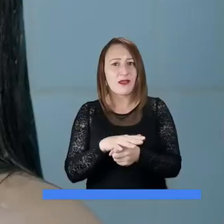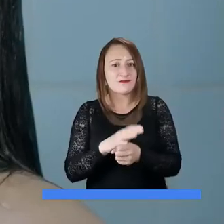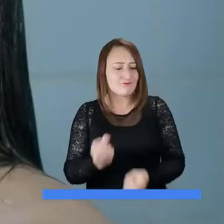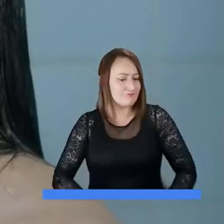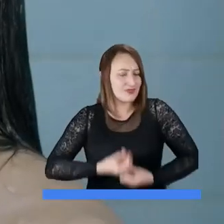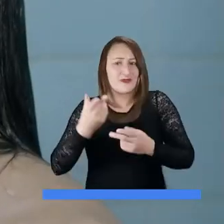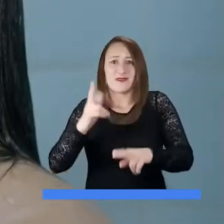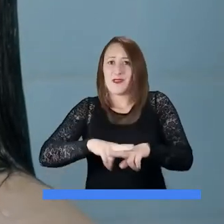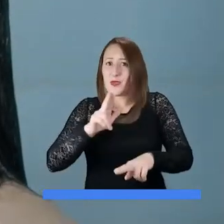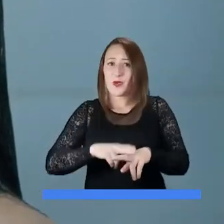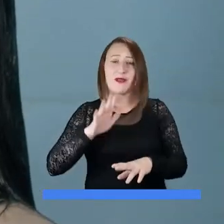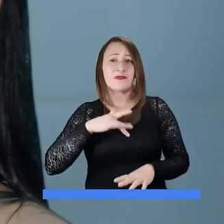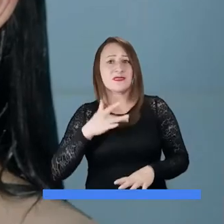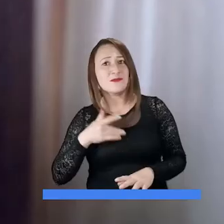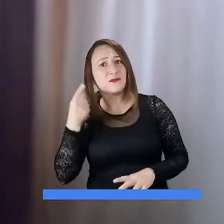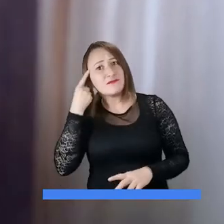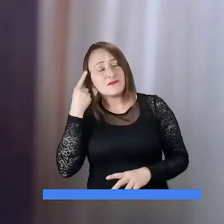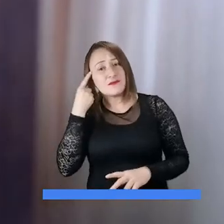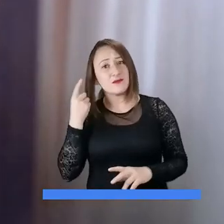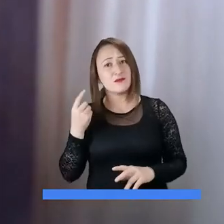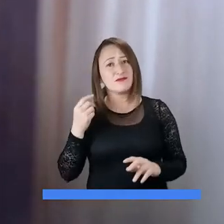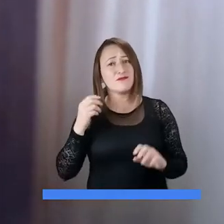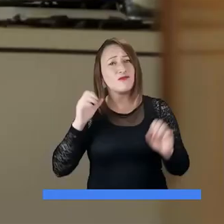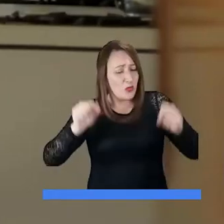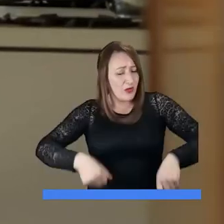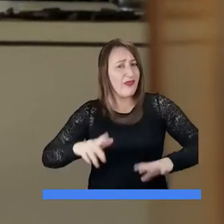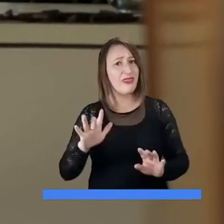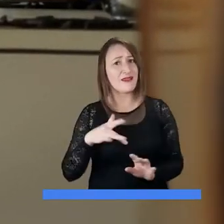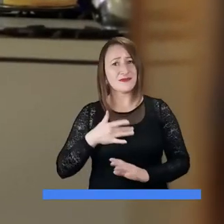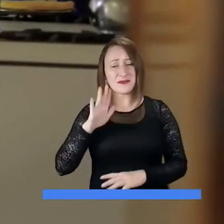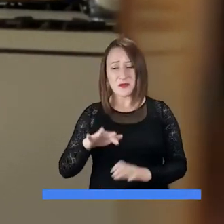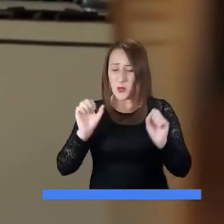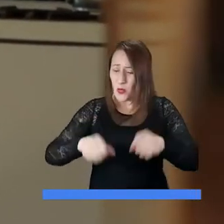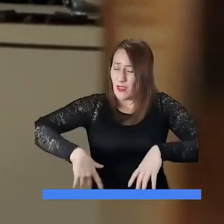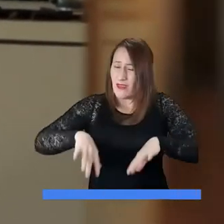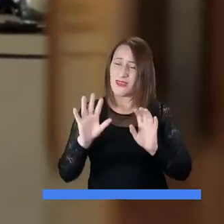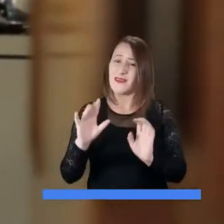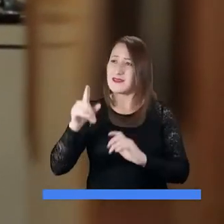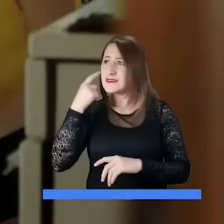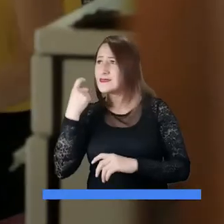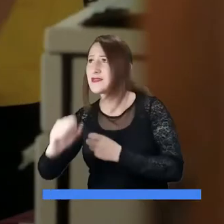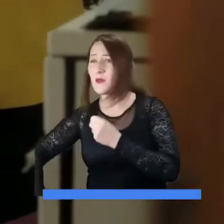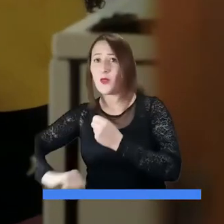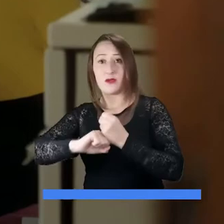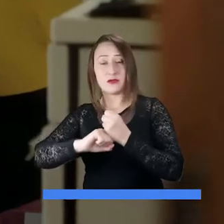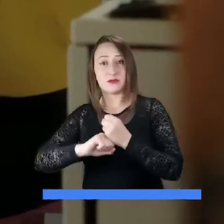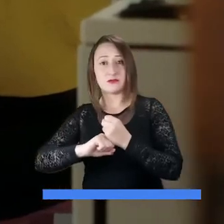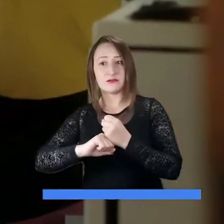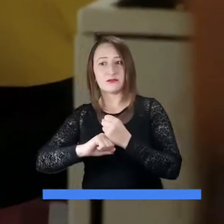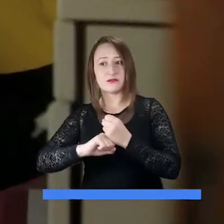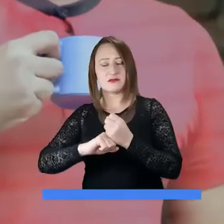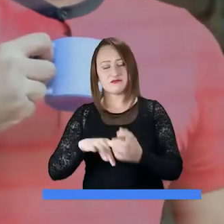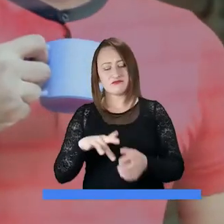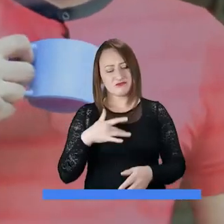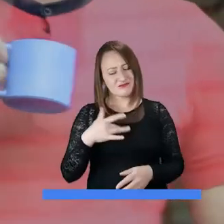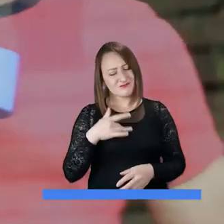y pensamientos son la respuesta natural a todo lo que sucede, que se vale sentirnos mal y buscar apoyo para